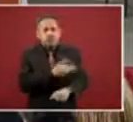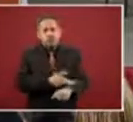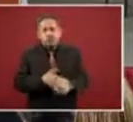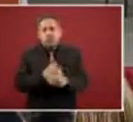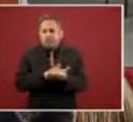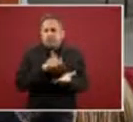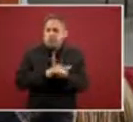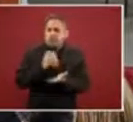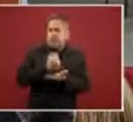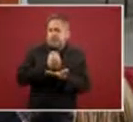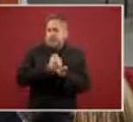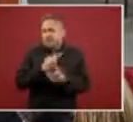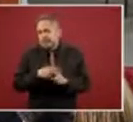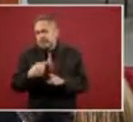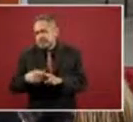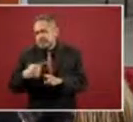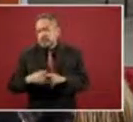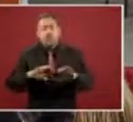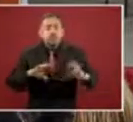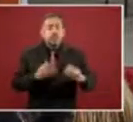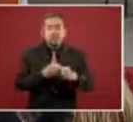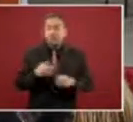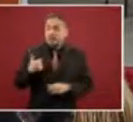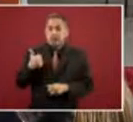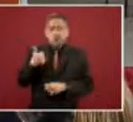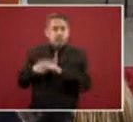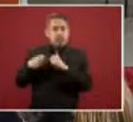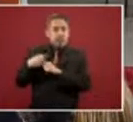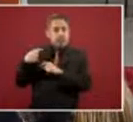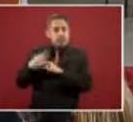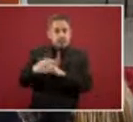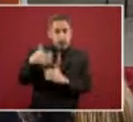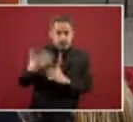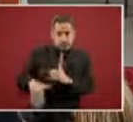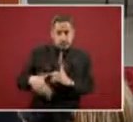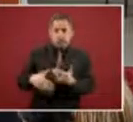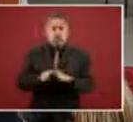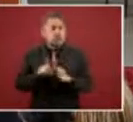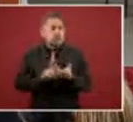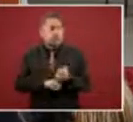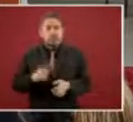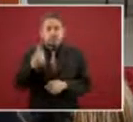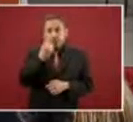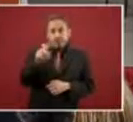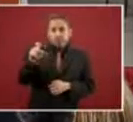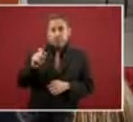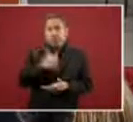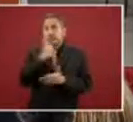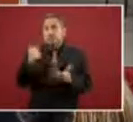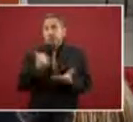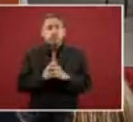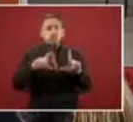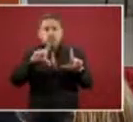dentro de este programa, al término del sexenio, se puedan hacer las intervenciones en más de 100 ciudades a nivel nacional.